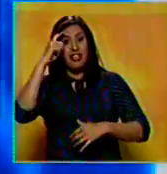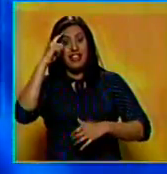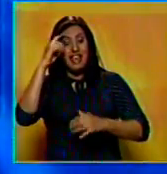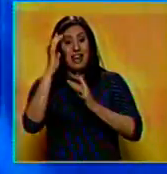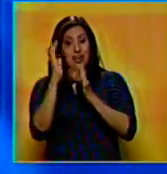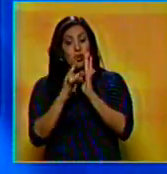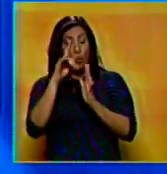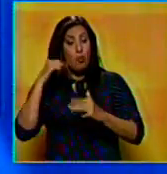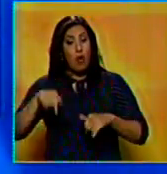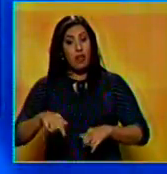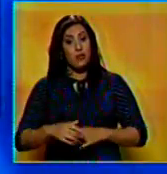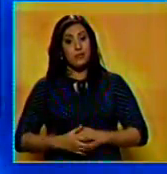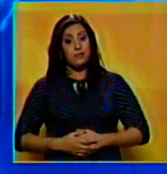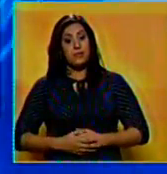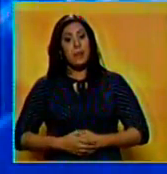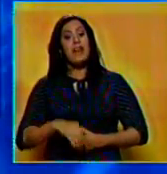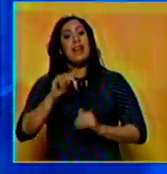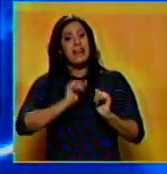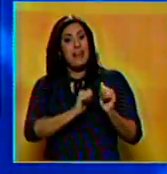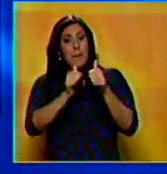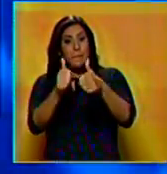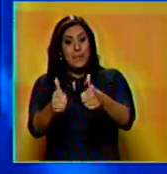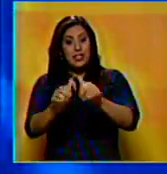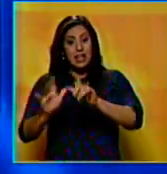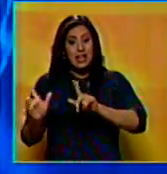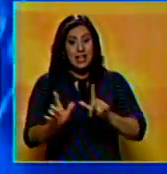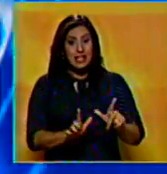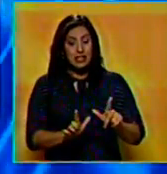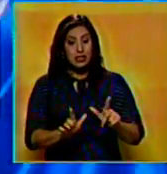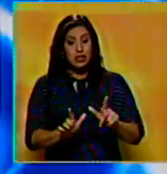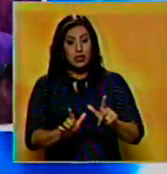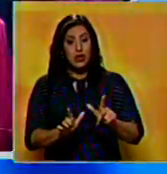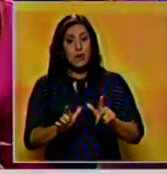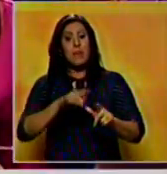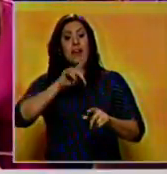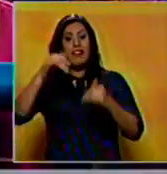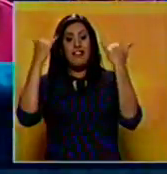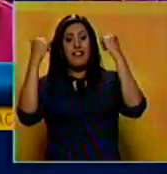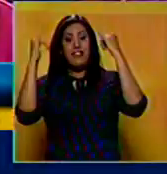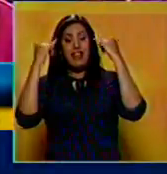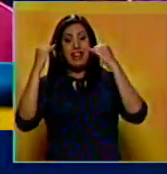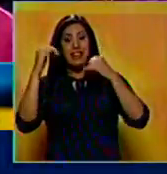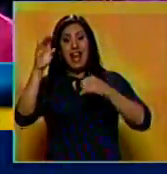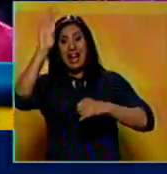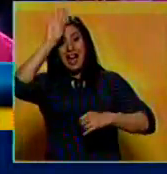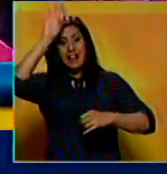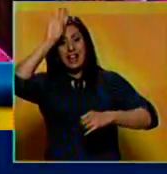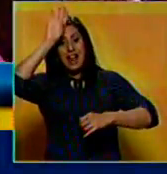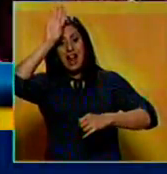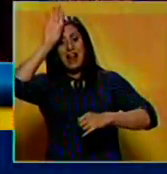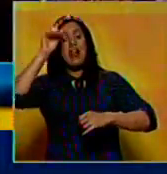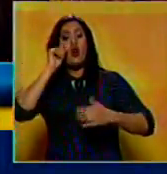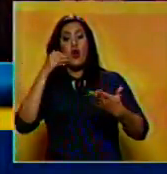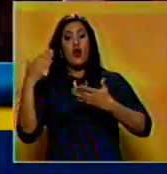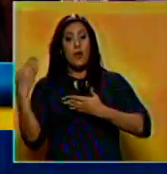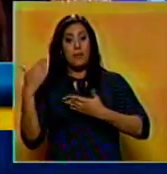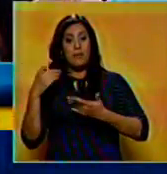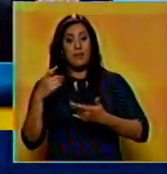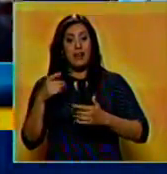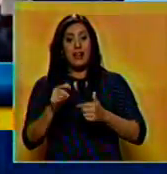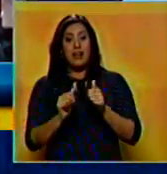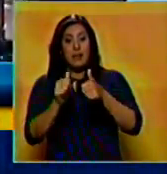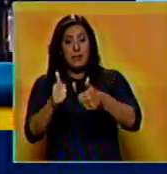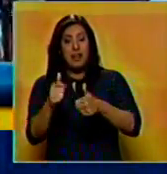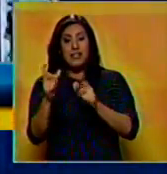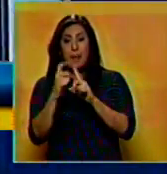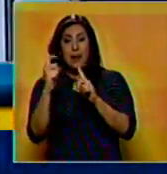Nazareno. Claudia, cuéntanos. Sí, ya comenzó la Eucaristía que está siendo celebrada por el cardenal Urosa Sabino. Vamos a escuchar parte